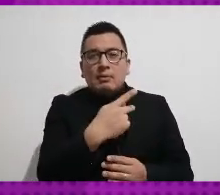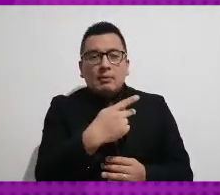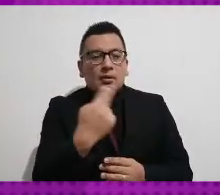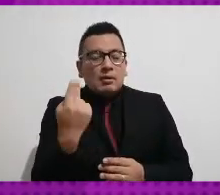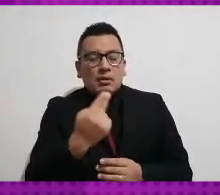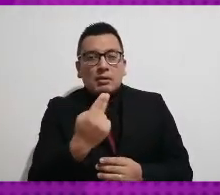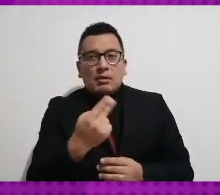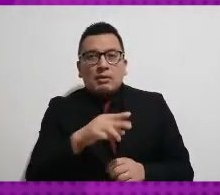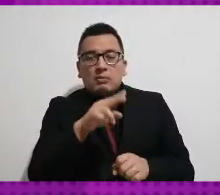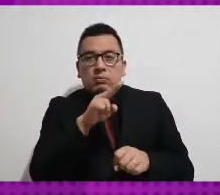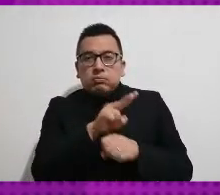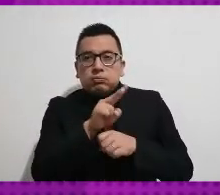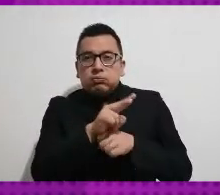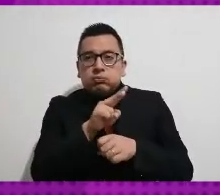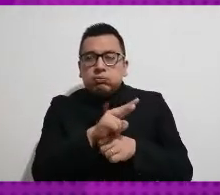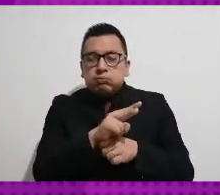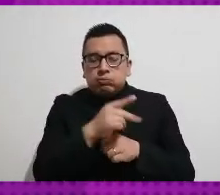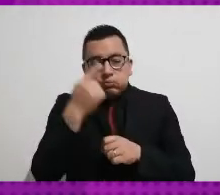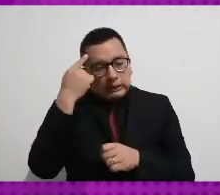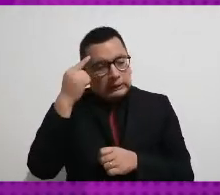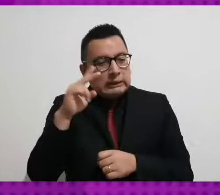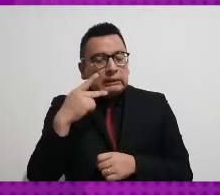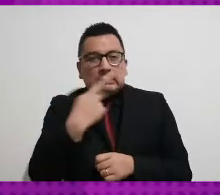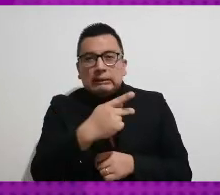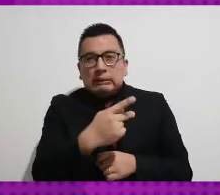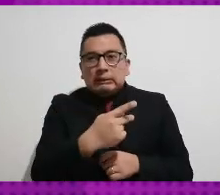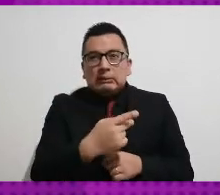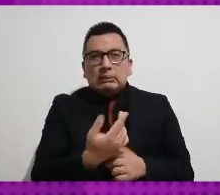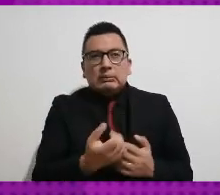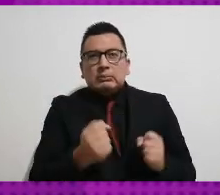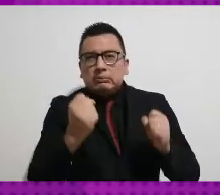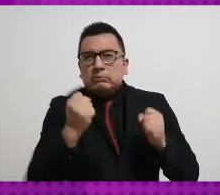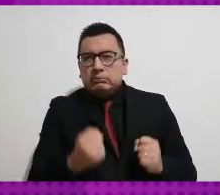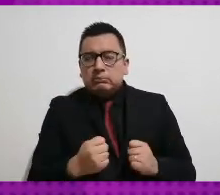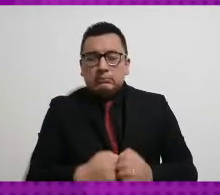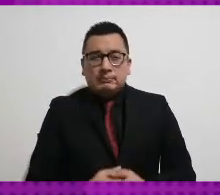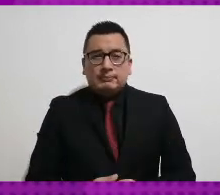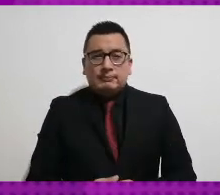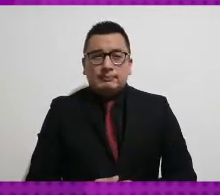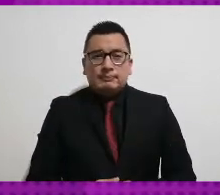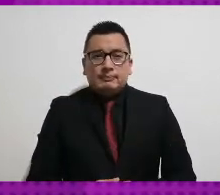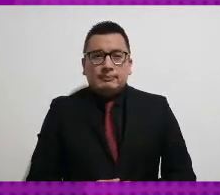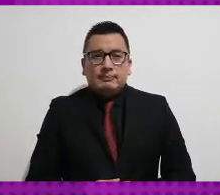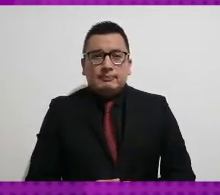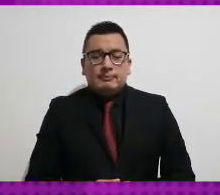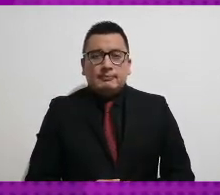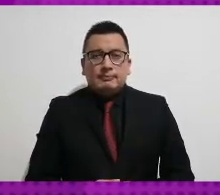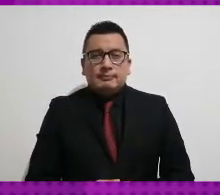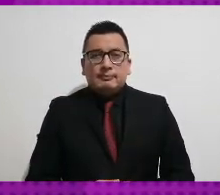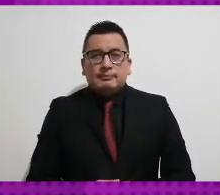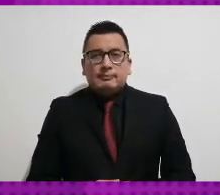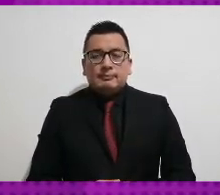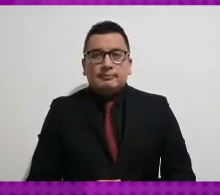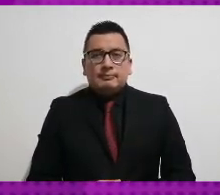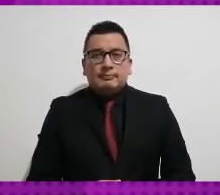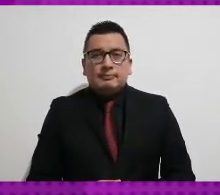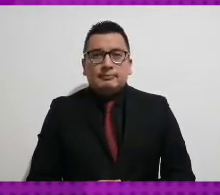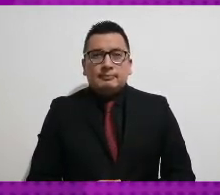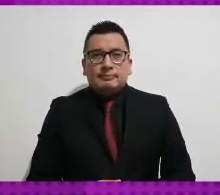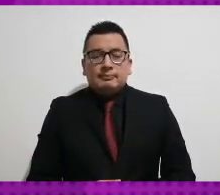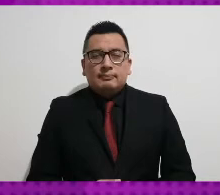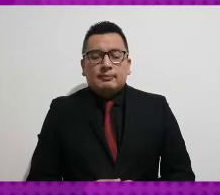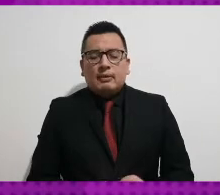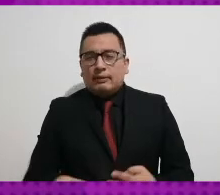seguimiento. En lo que corresponde a las disposiciones legales y